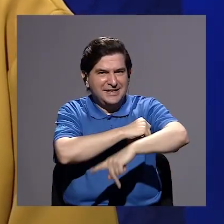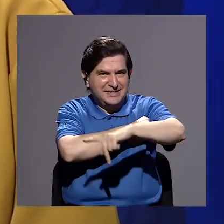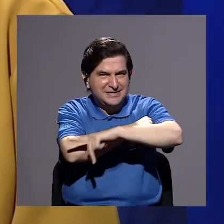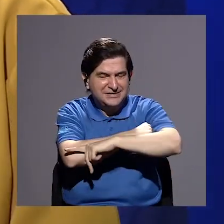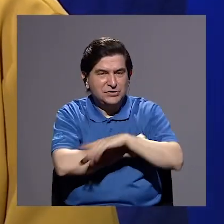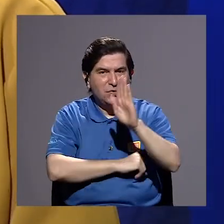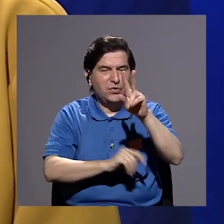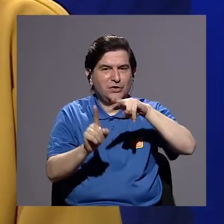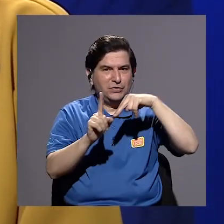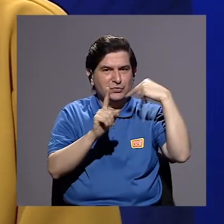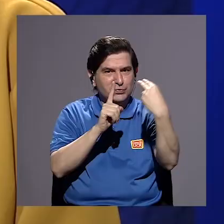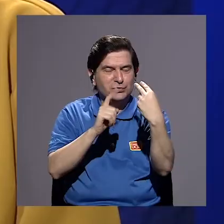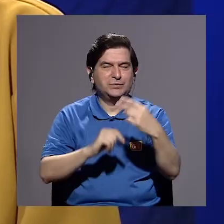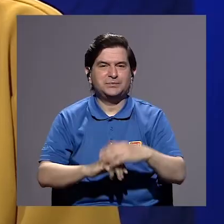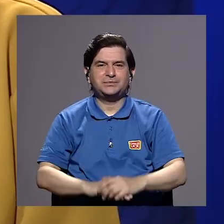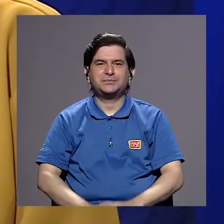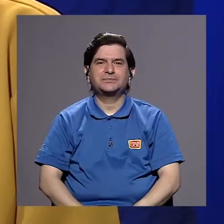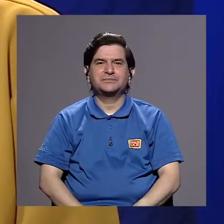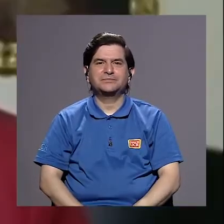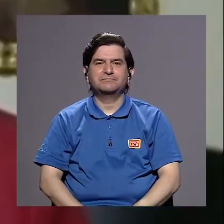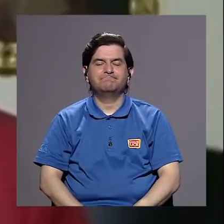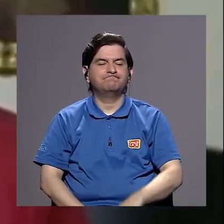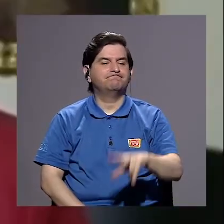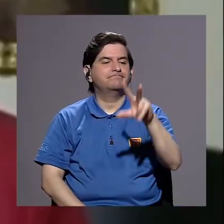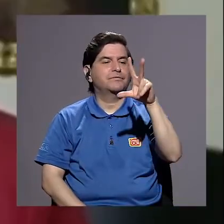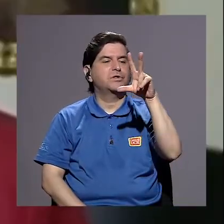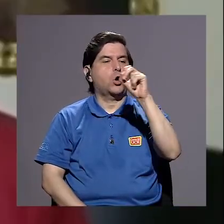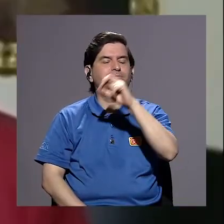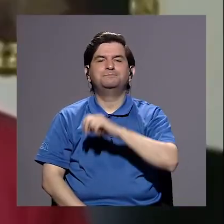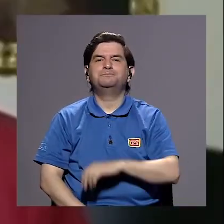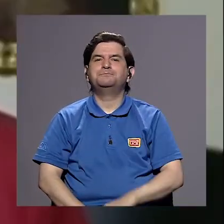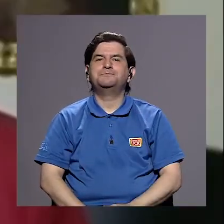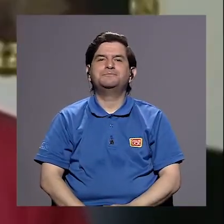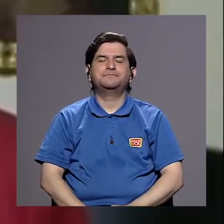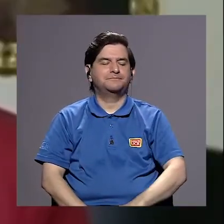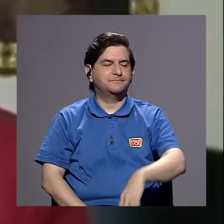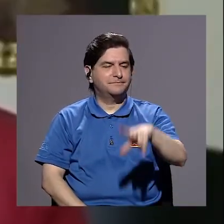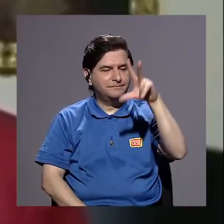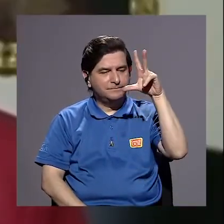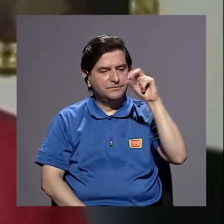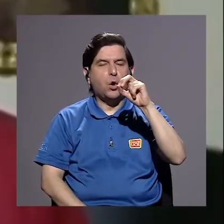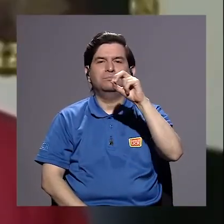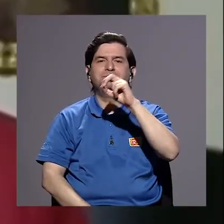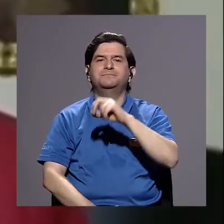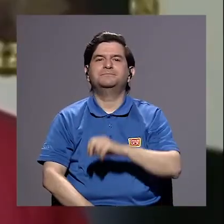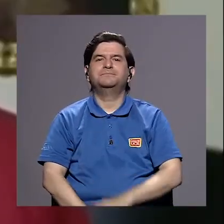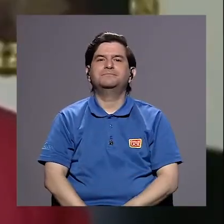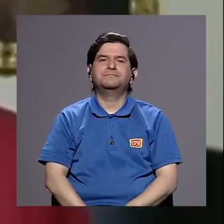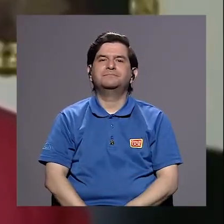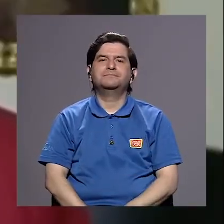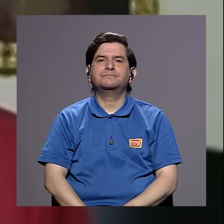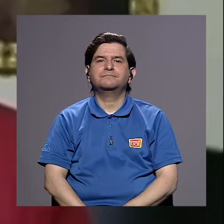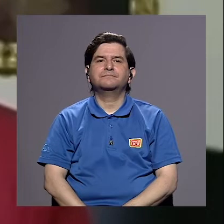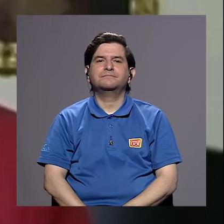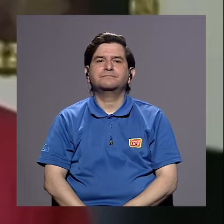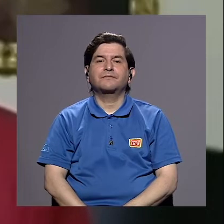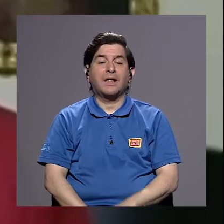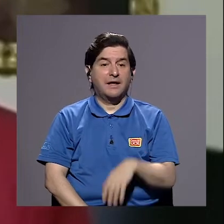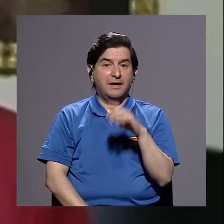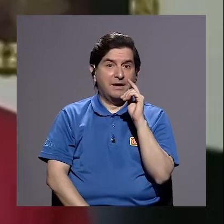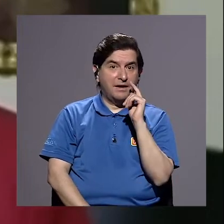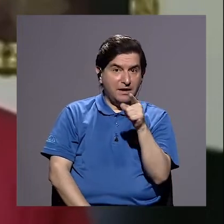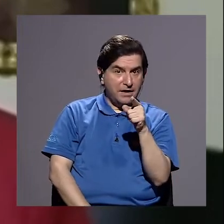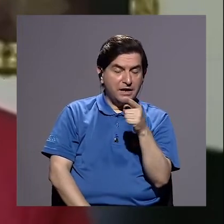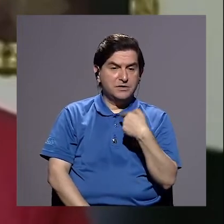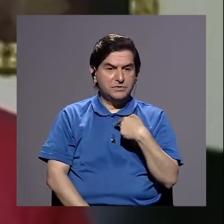este país desde su óptica? No. Definitivamente no. Y